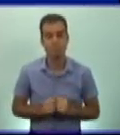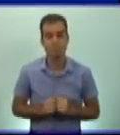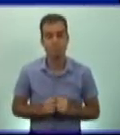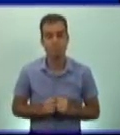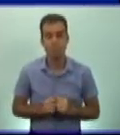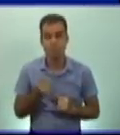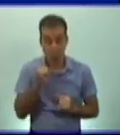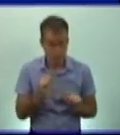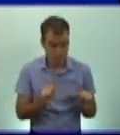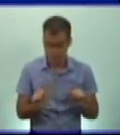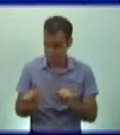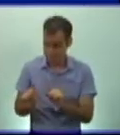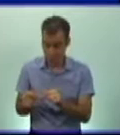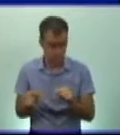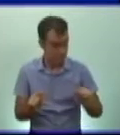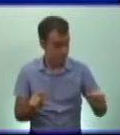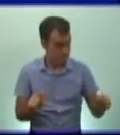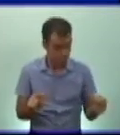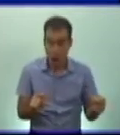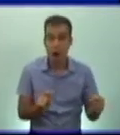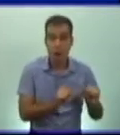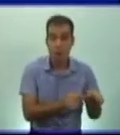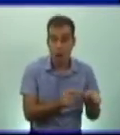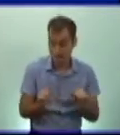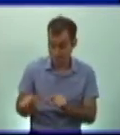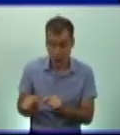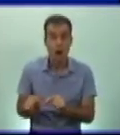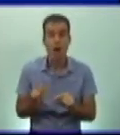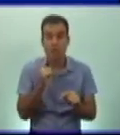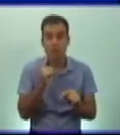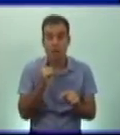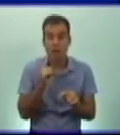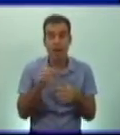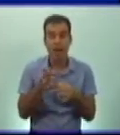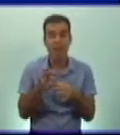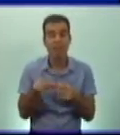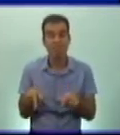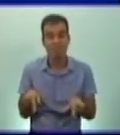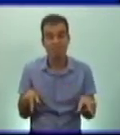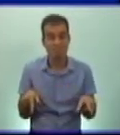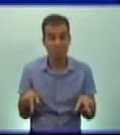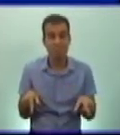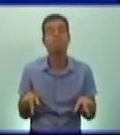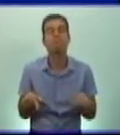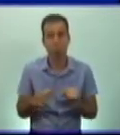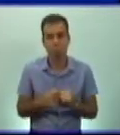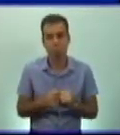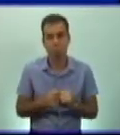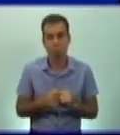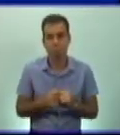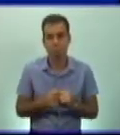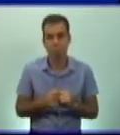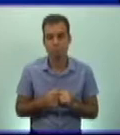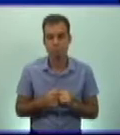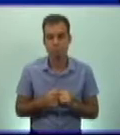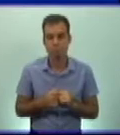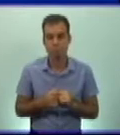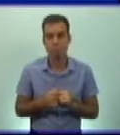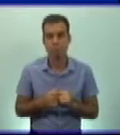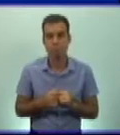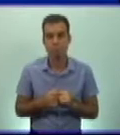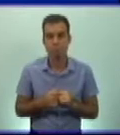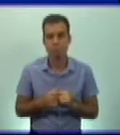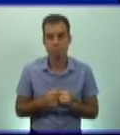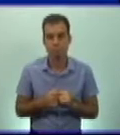que a diferencia de como lo hacíamos en el esquema con palabras, que poníamos la palabra completa, solamente representamos con la letra